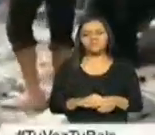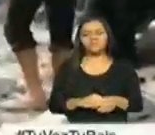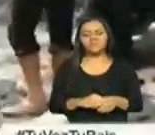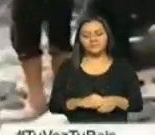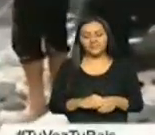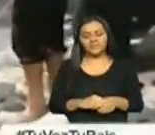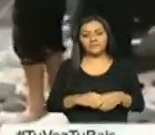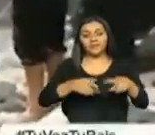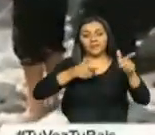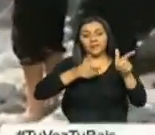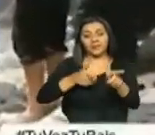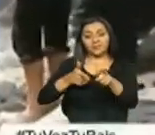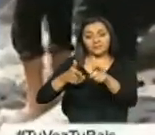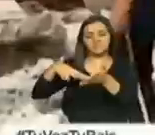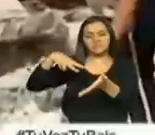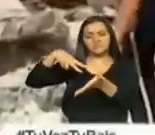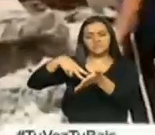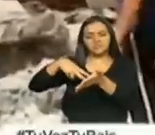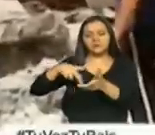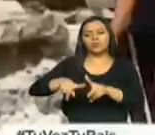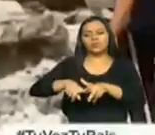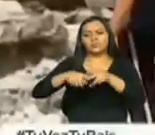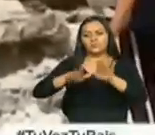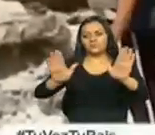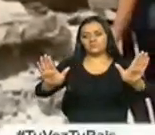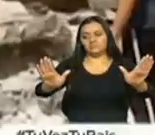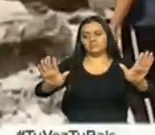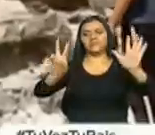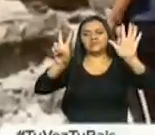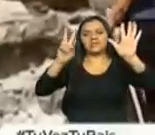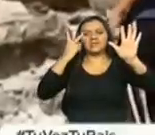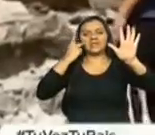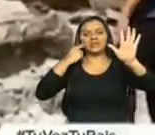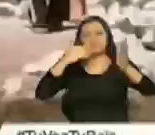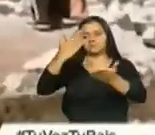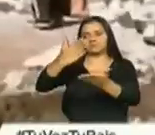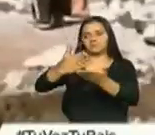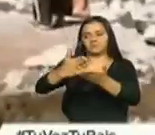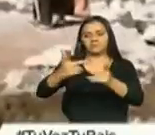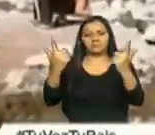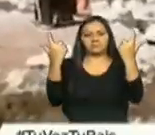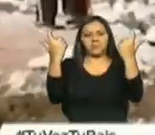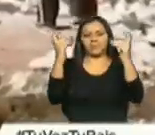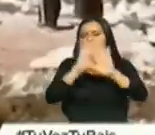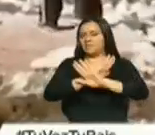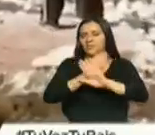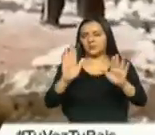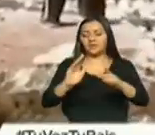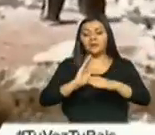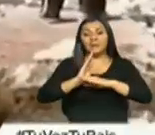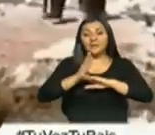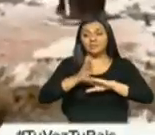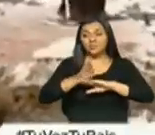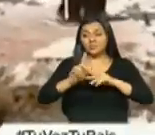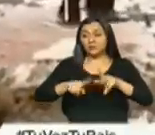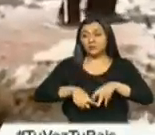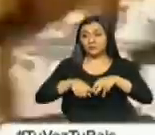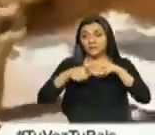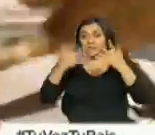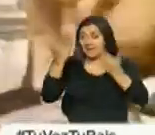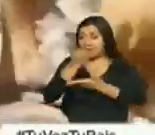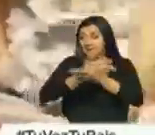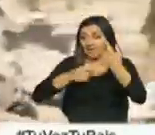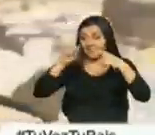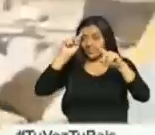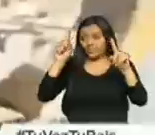El ejército sirio declara el inicio de un alto el fuego de 7 días. Aunque se han registrado algunos ataques poco después de arrancar la tregua,